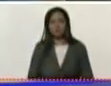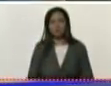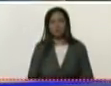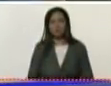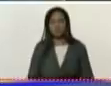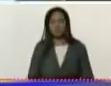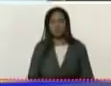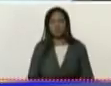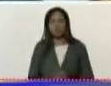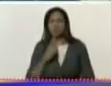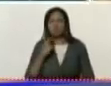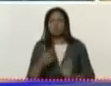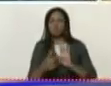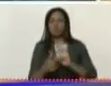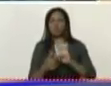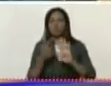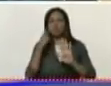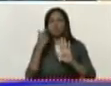Aquí está